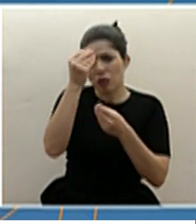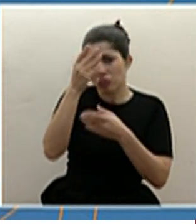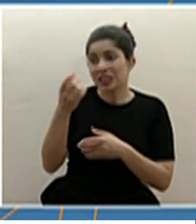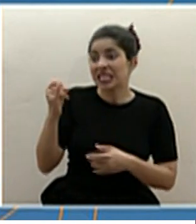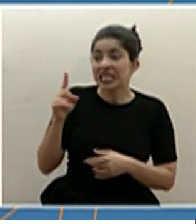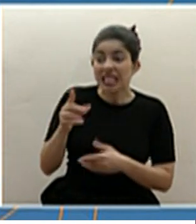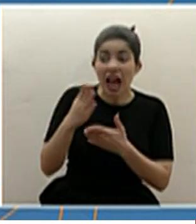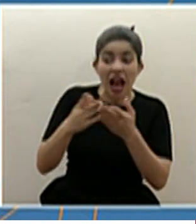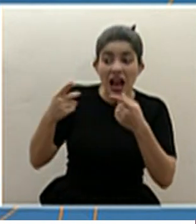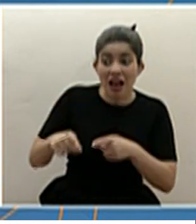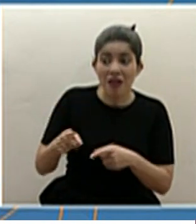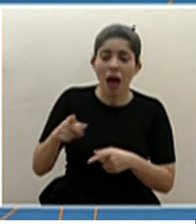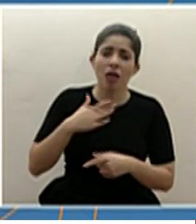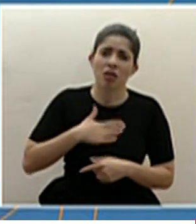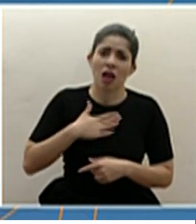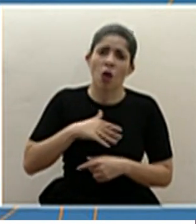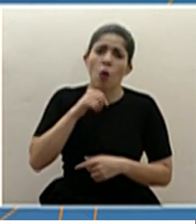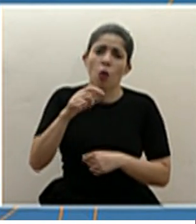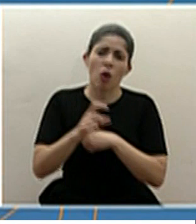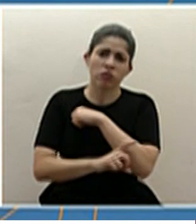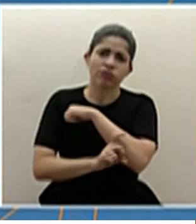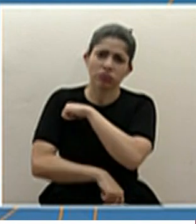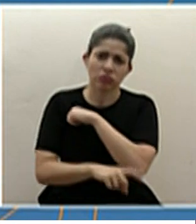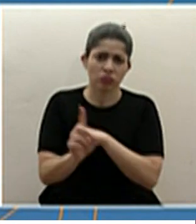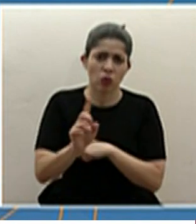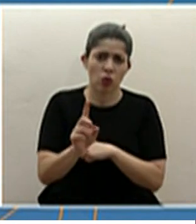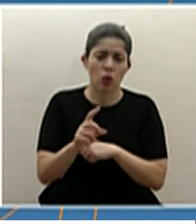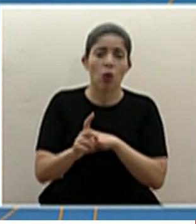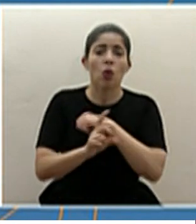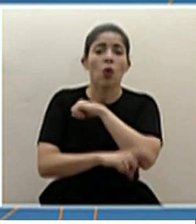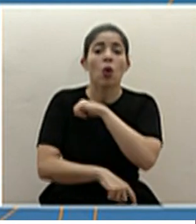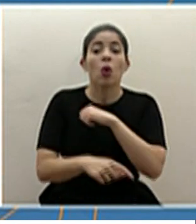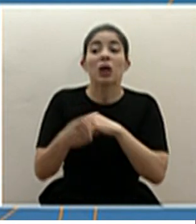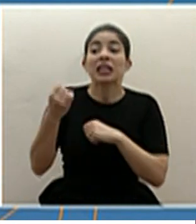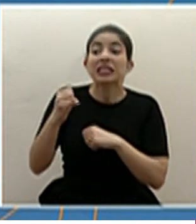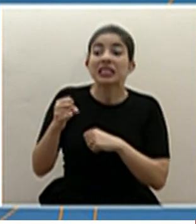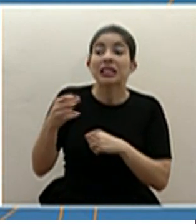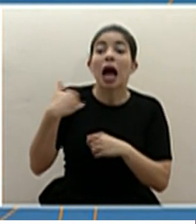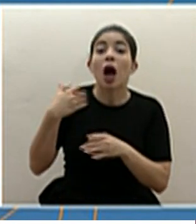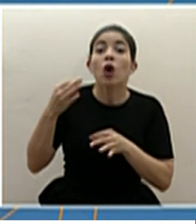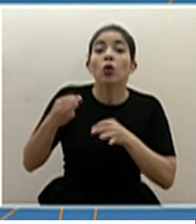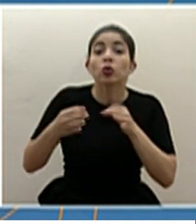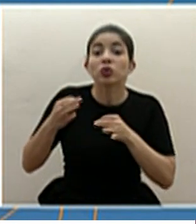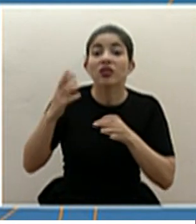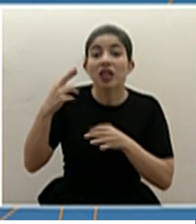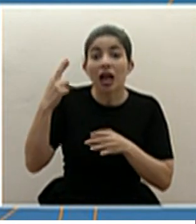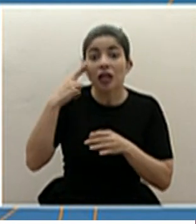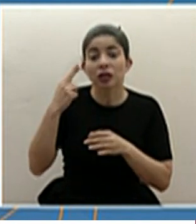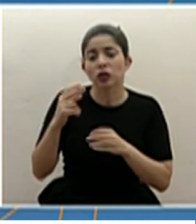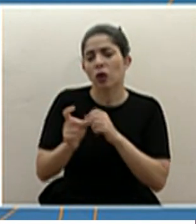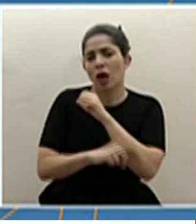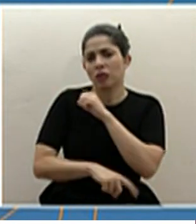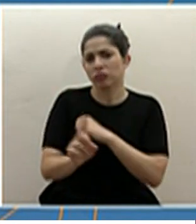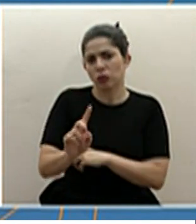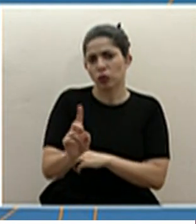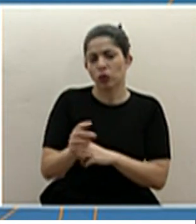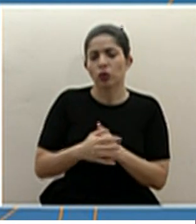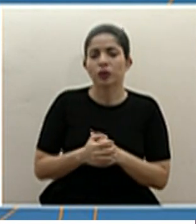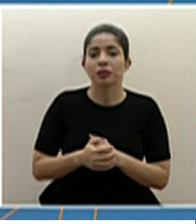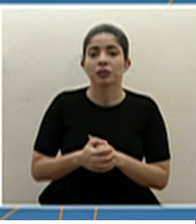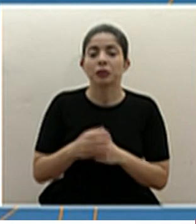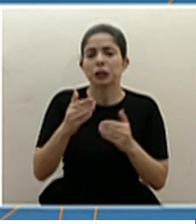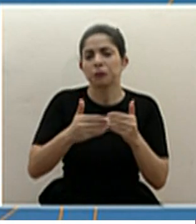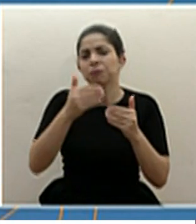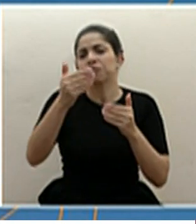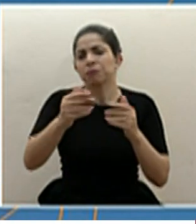estar tranquilo que las sanciones no se aplican en caso de que se justifiquen debidamente. Si